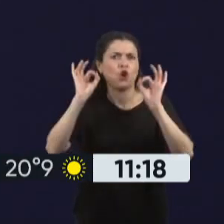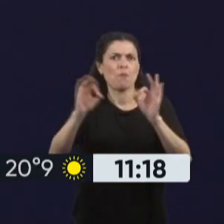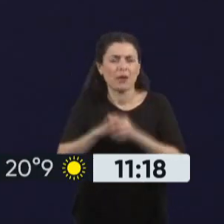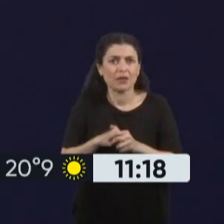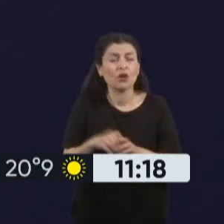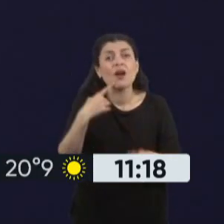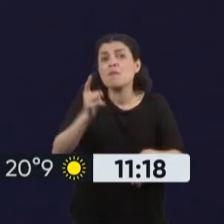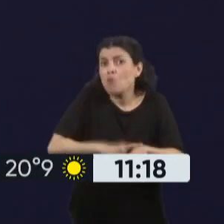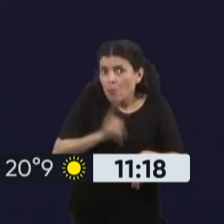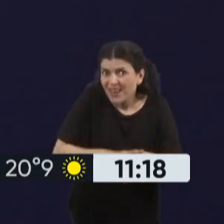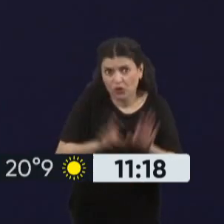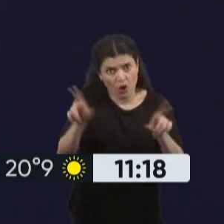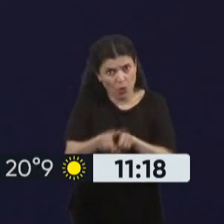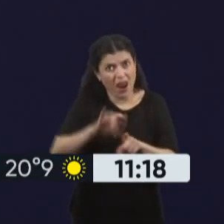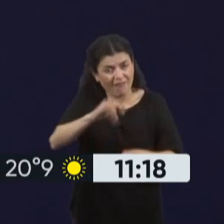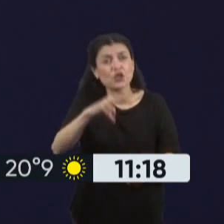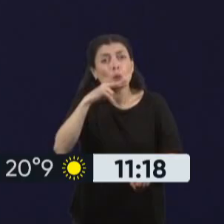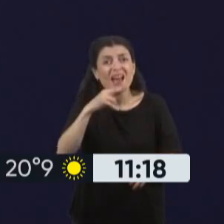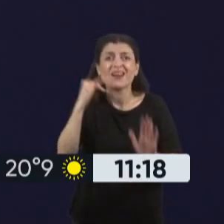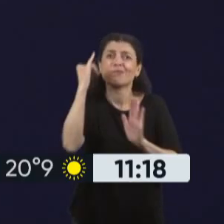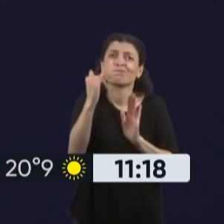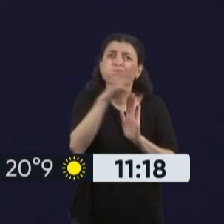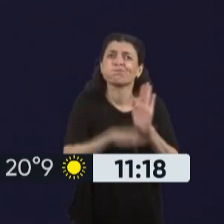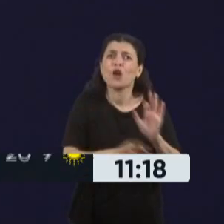de confirmar la agenda puede haber algún cambio incluso durante el